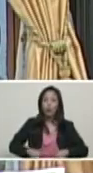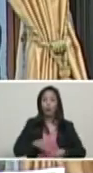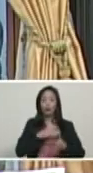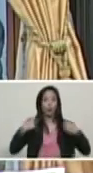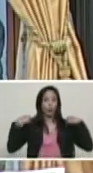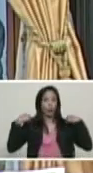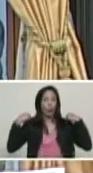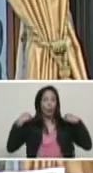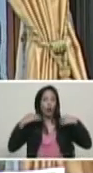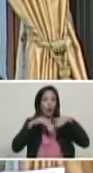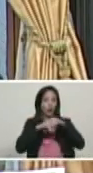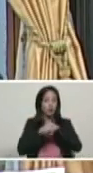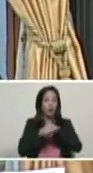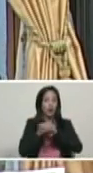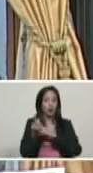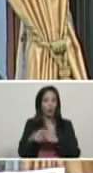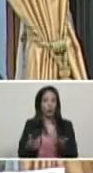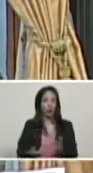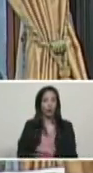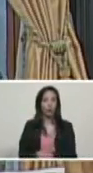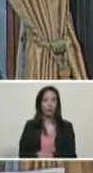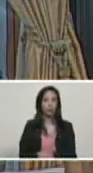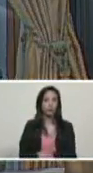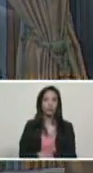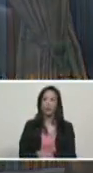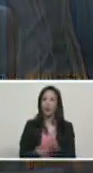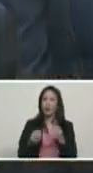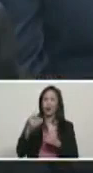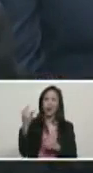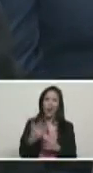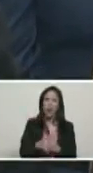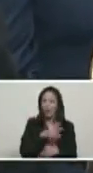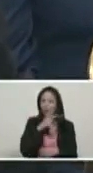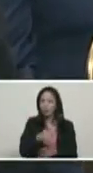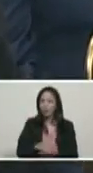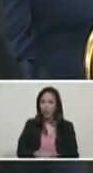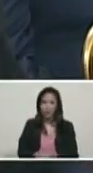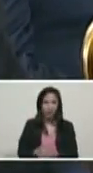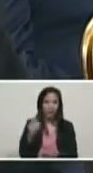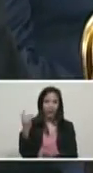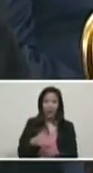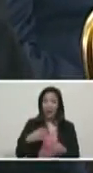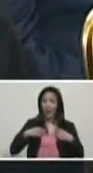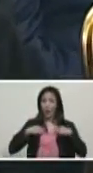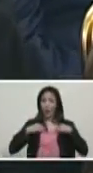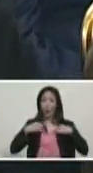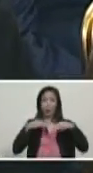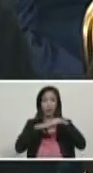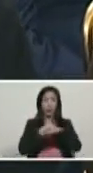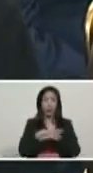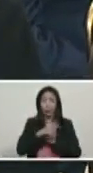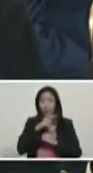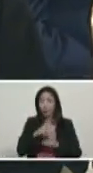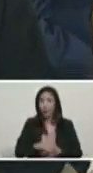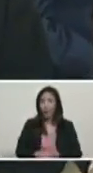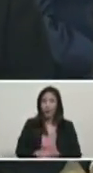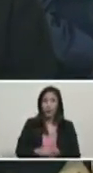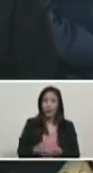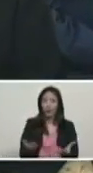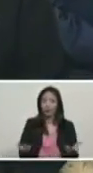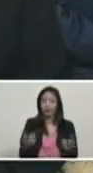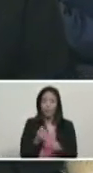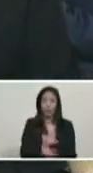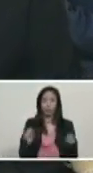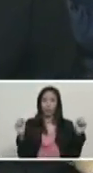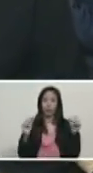y calzado, porque sé la especulación terrible, horrible. que hay en ropa y calzado.